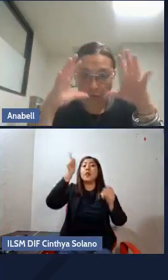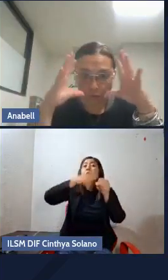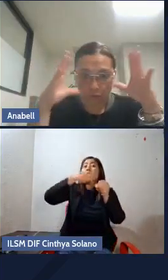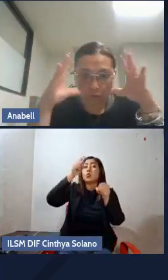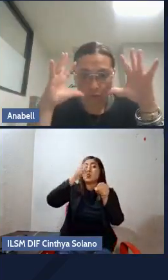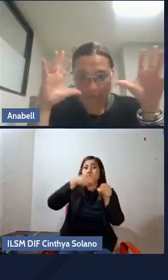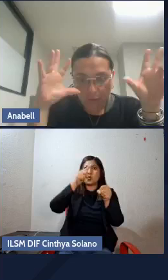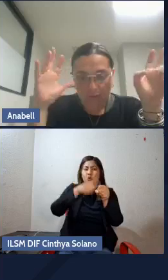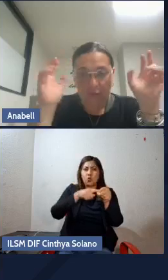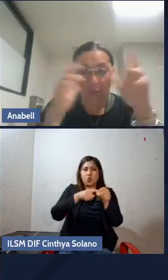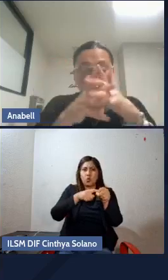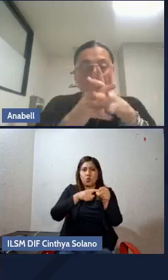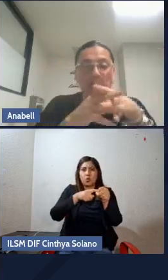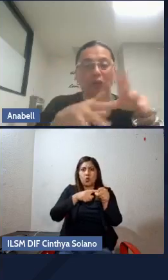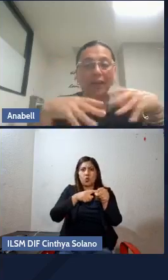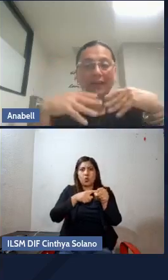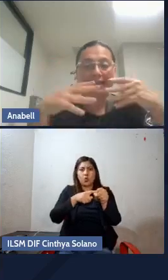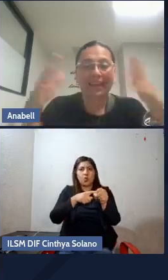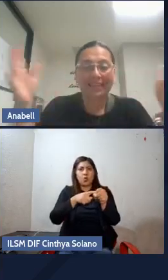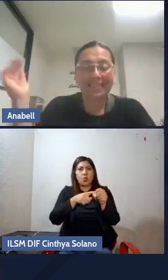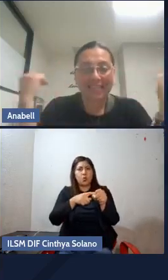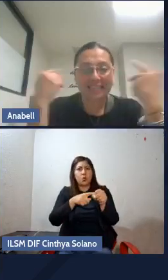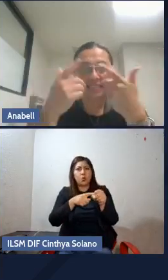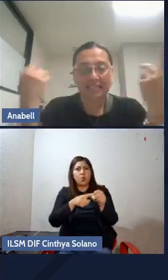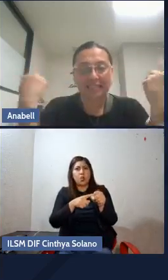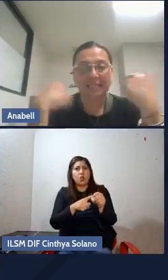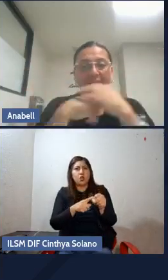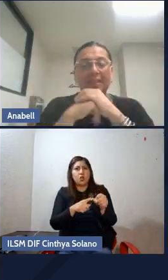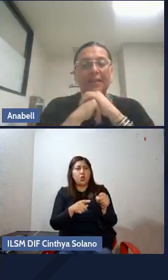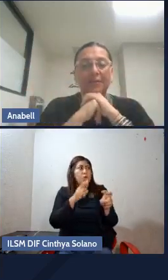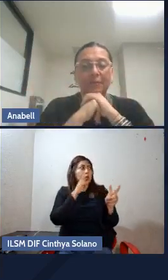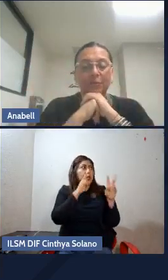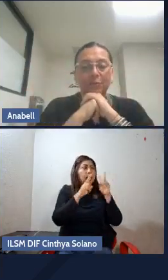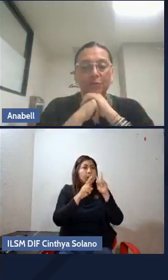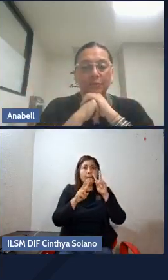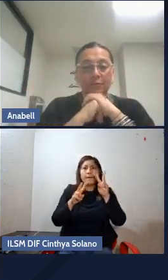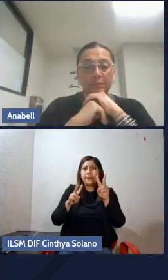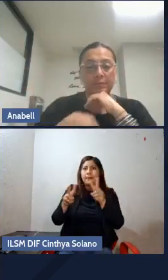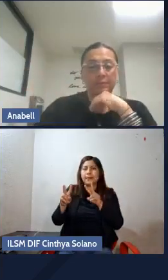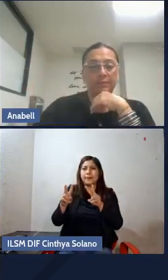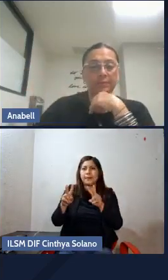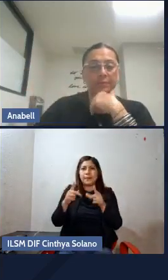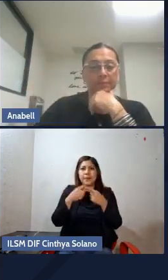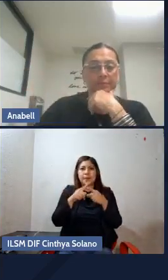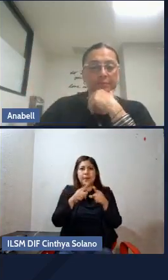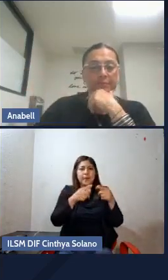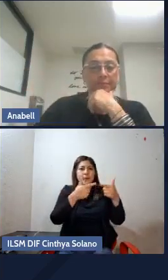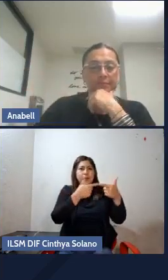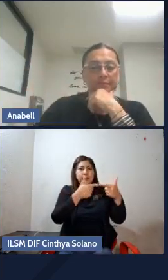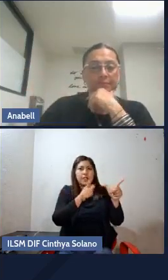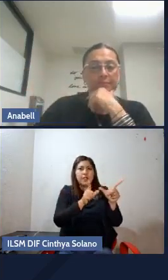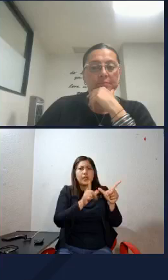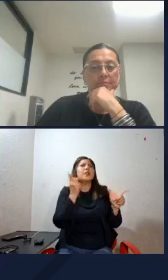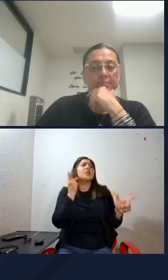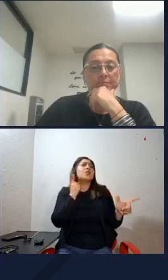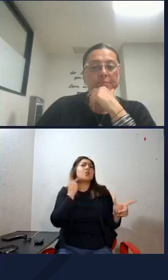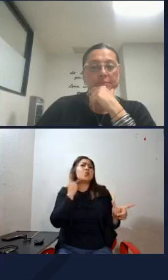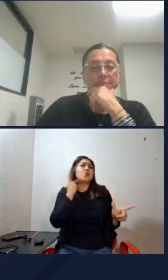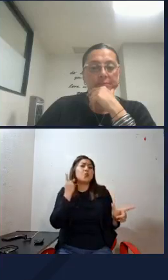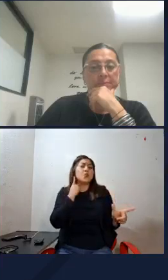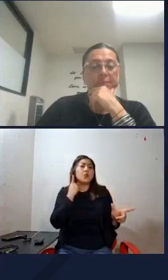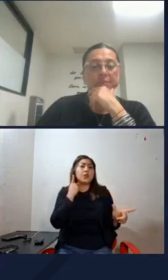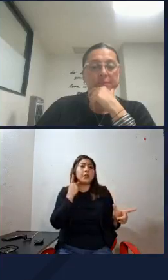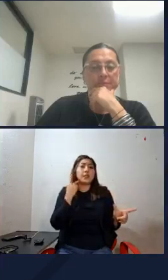Insinuando o de alguna forma promoviendo, ¿qué distancia es la que se debe tener? Aquí, por supuesto que voy a